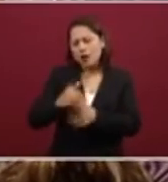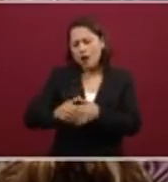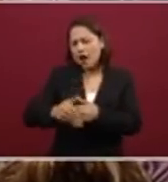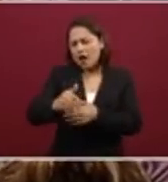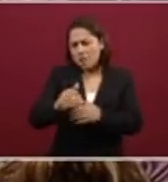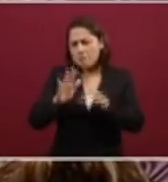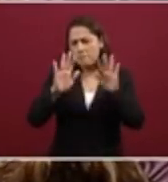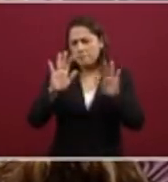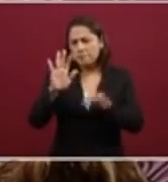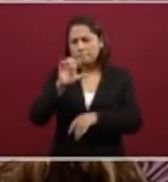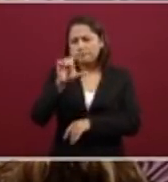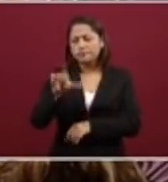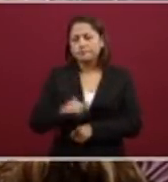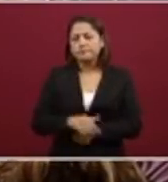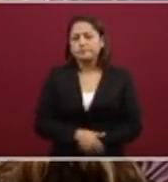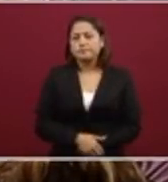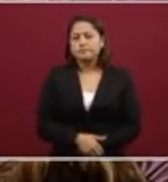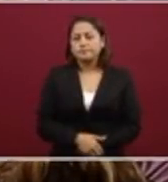Queremos